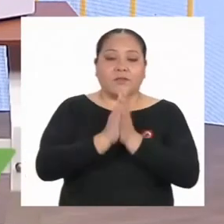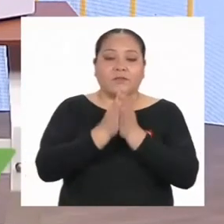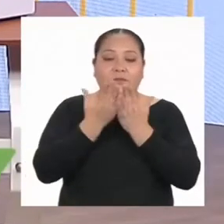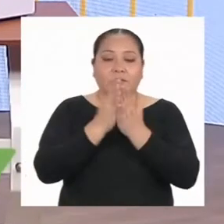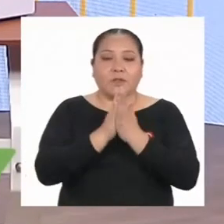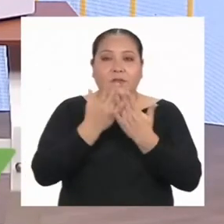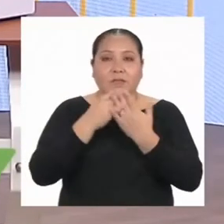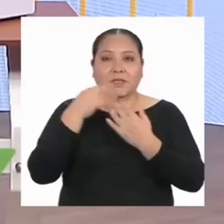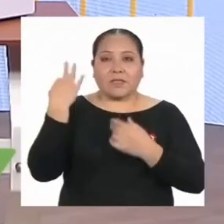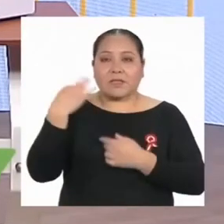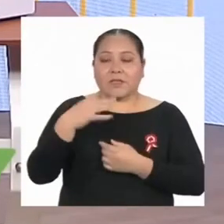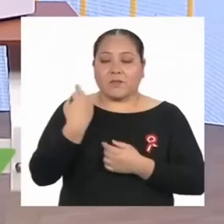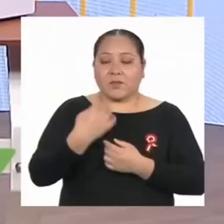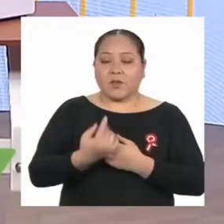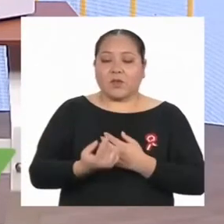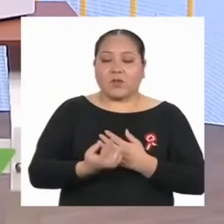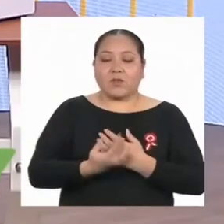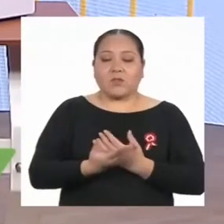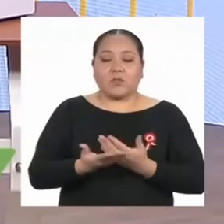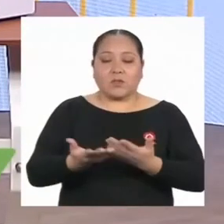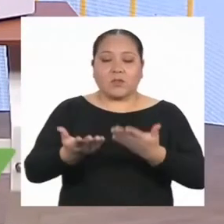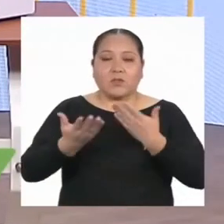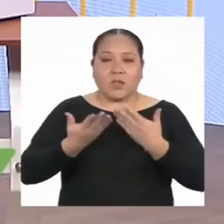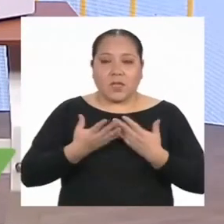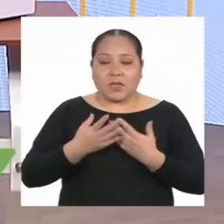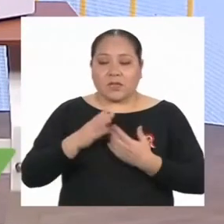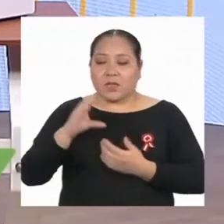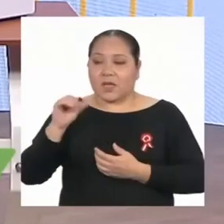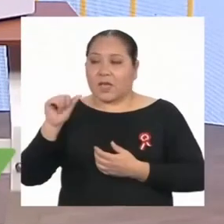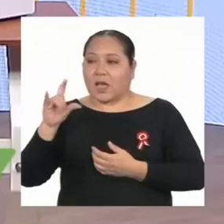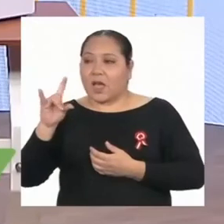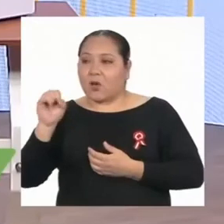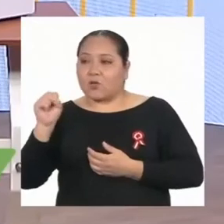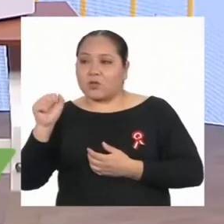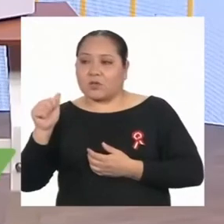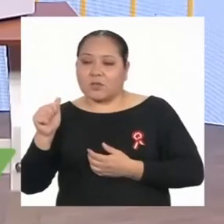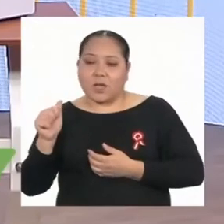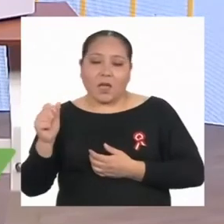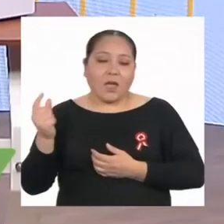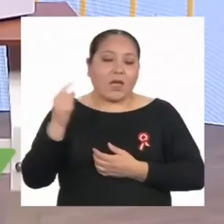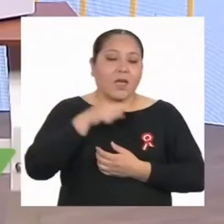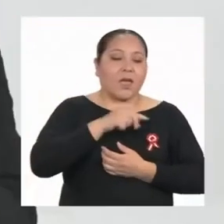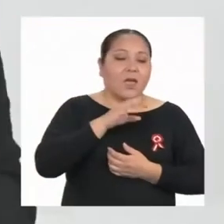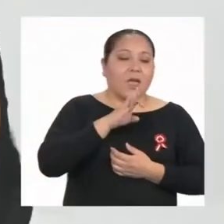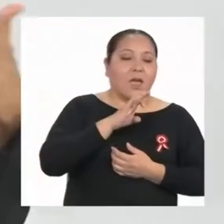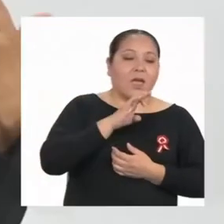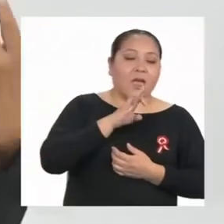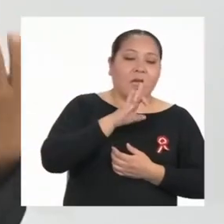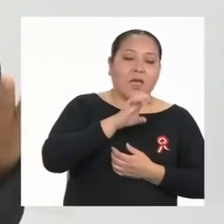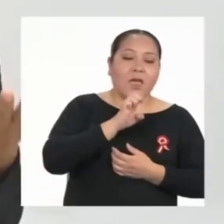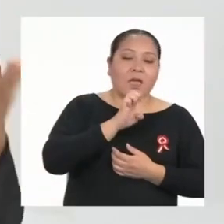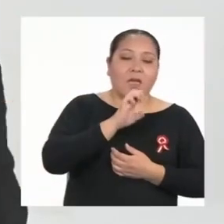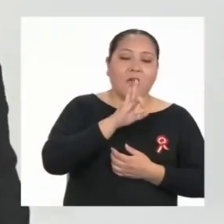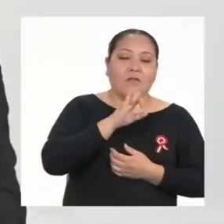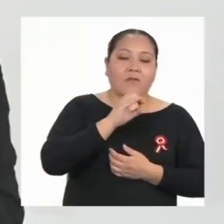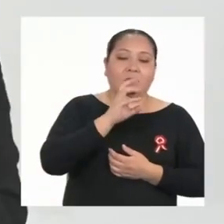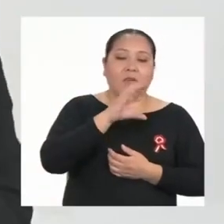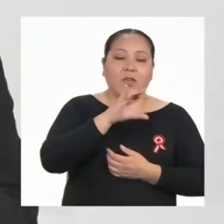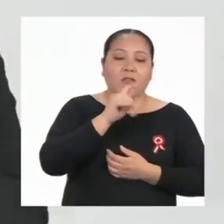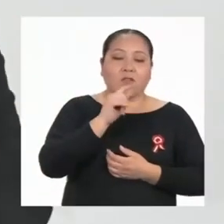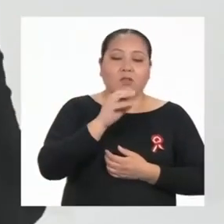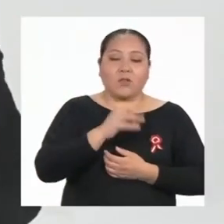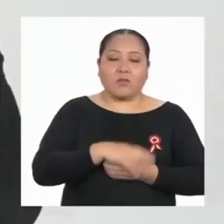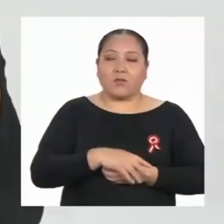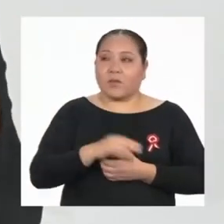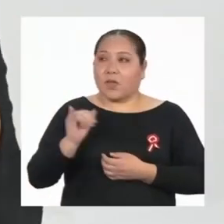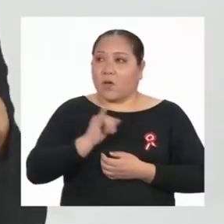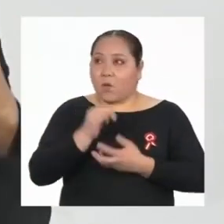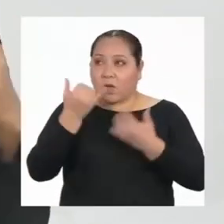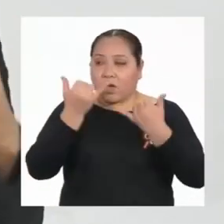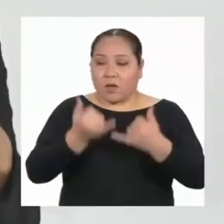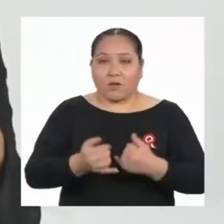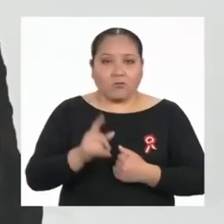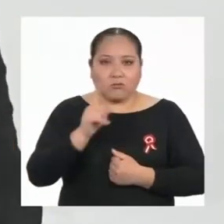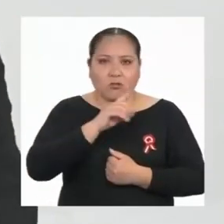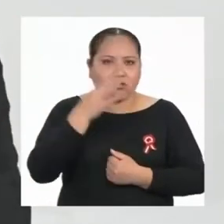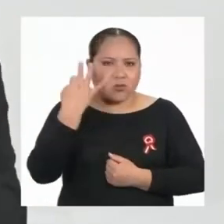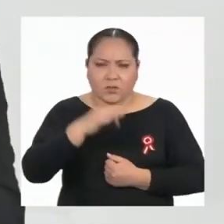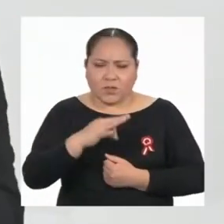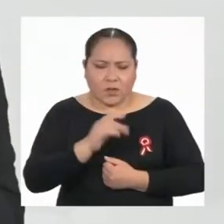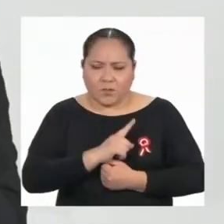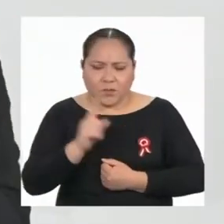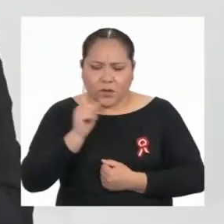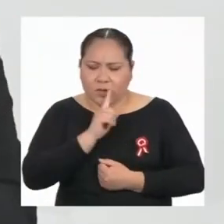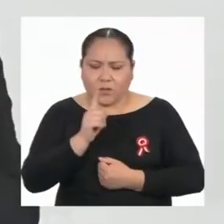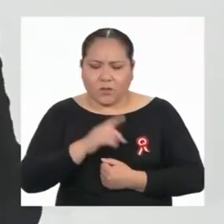presentan relaciones de causa y efecto entre las ideas, como el que hemos leído hoy. No siempre es así. Qué bueno que lo